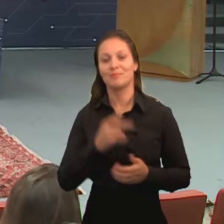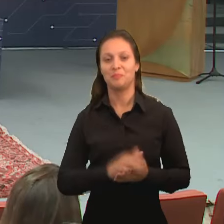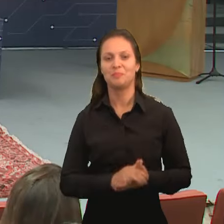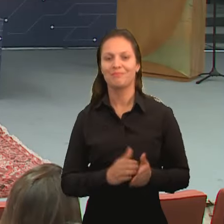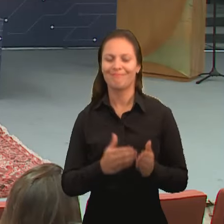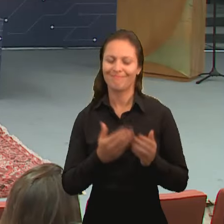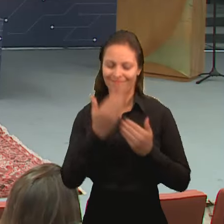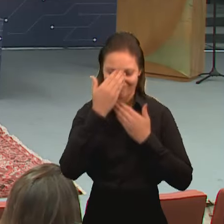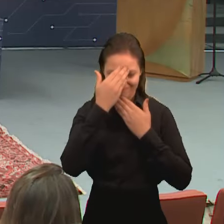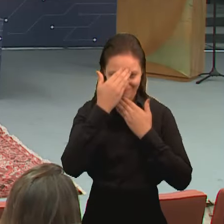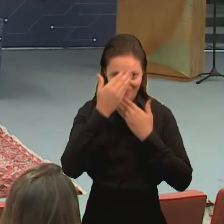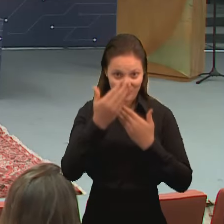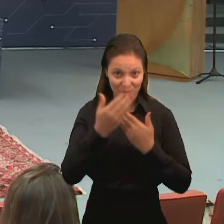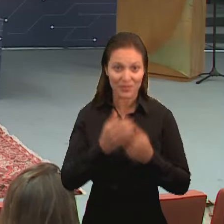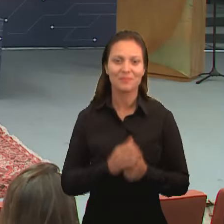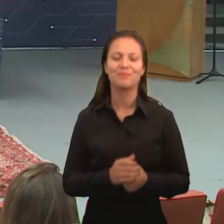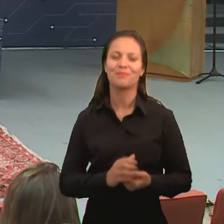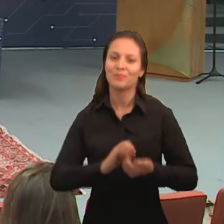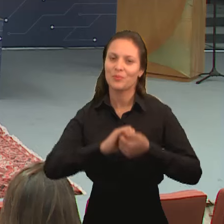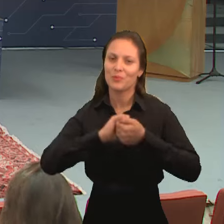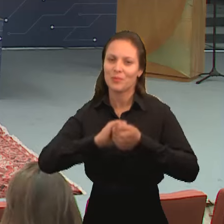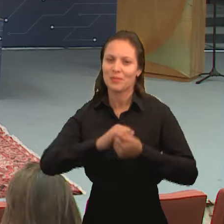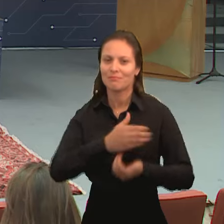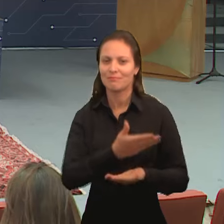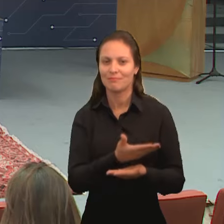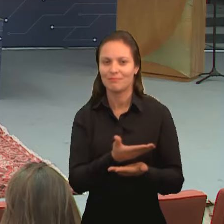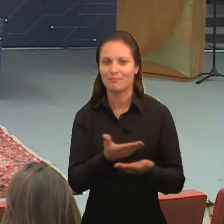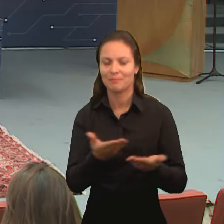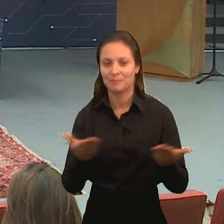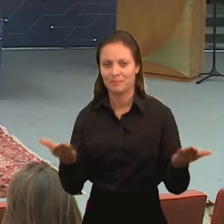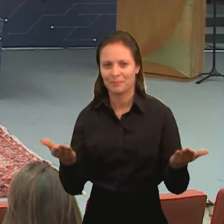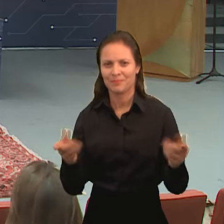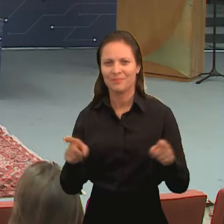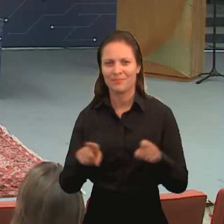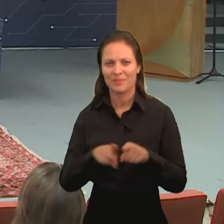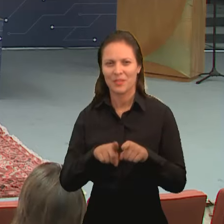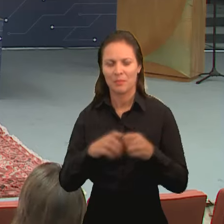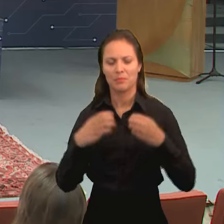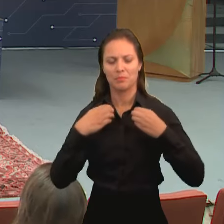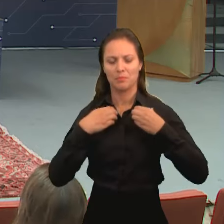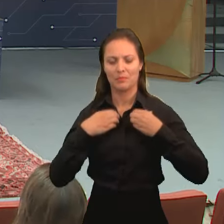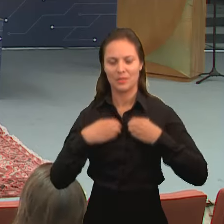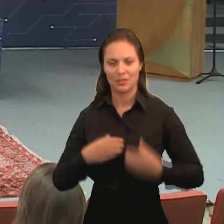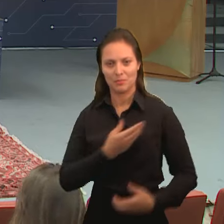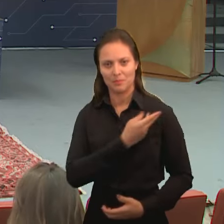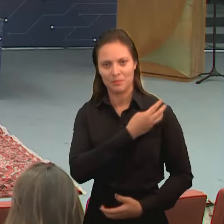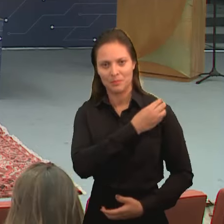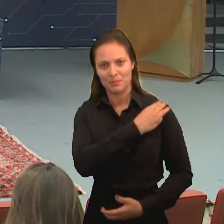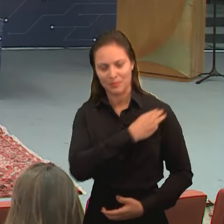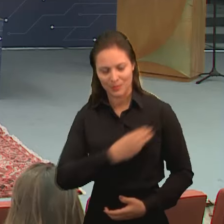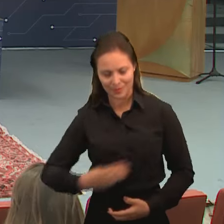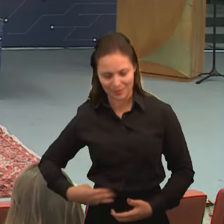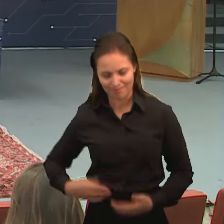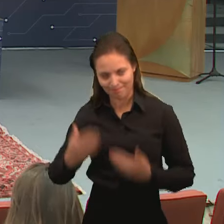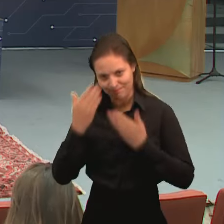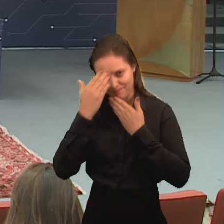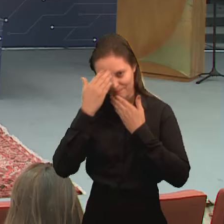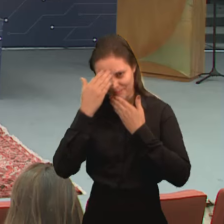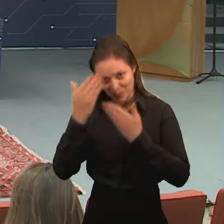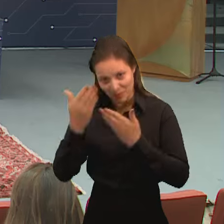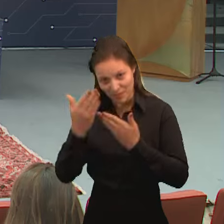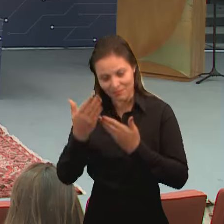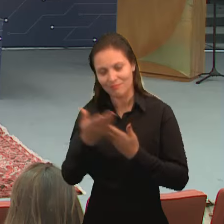muchas gracias por la introducción. Me gustaría saludar a todos los que están aquí, saludar también a los señores ministros.